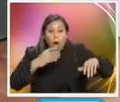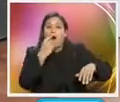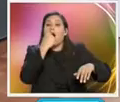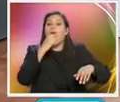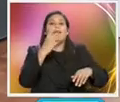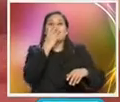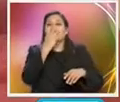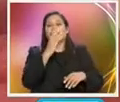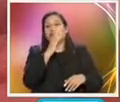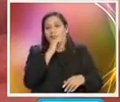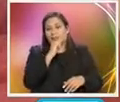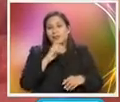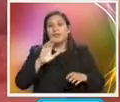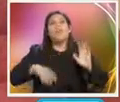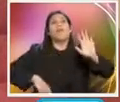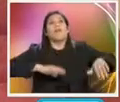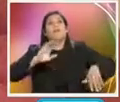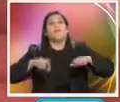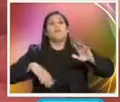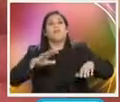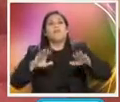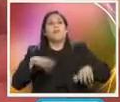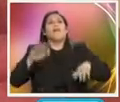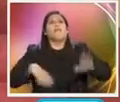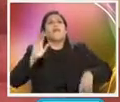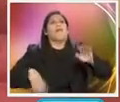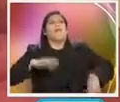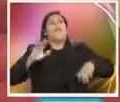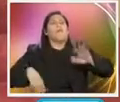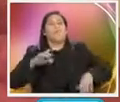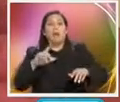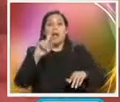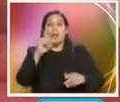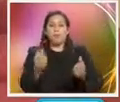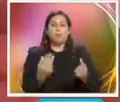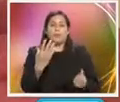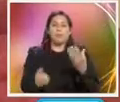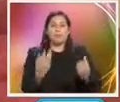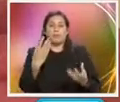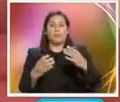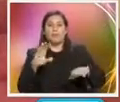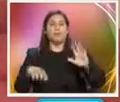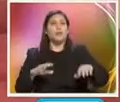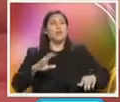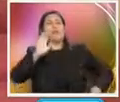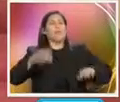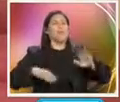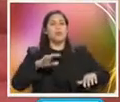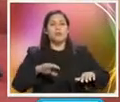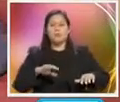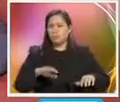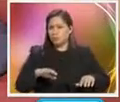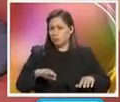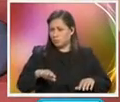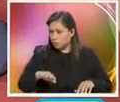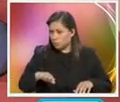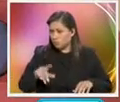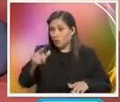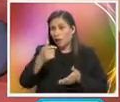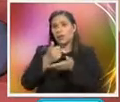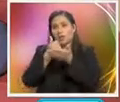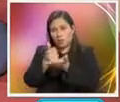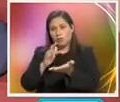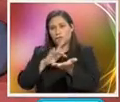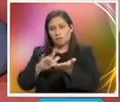una persona que está dando brazadas muy cortas o que está muy agitado, pues lo mejor es brindarle